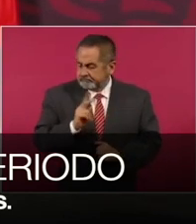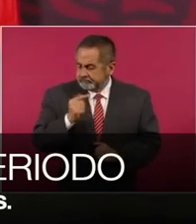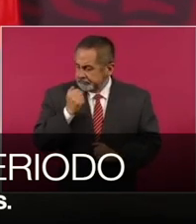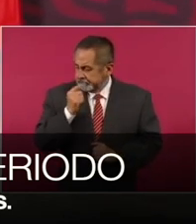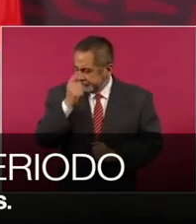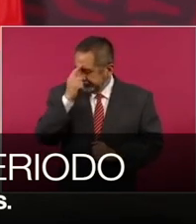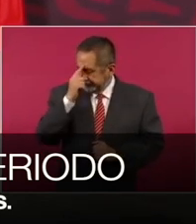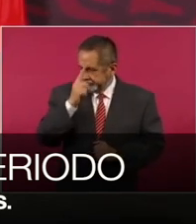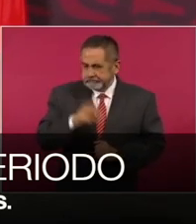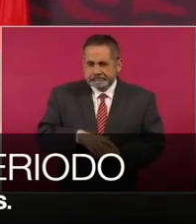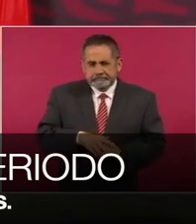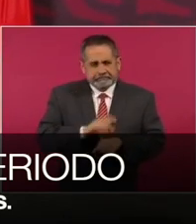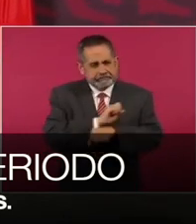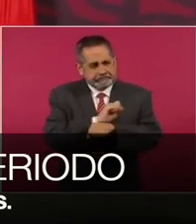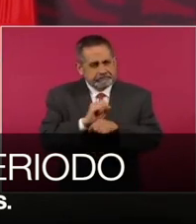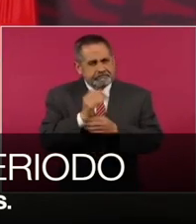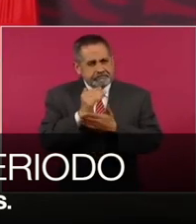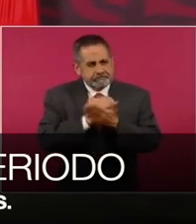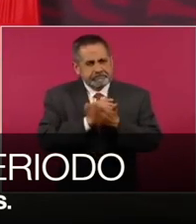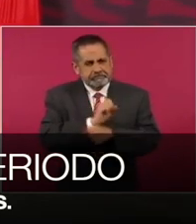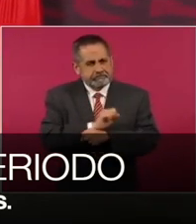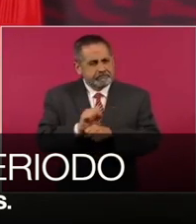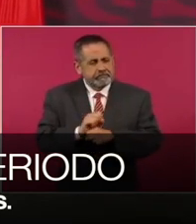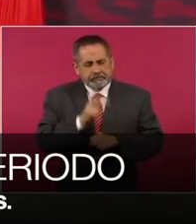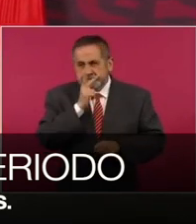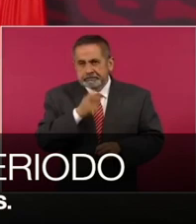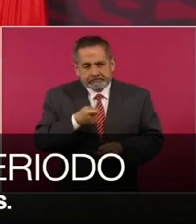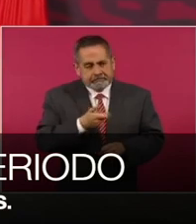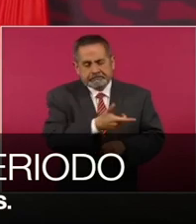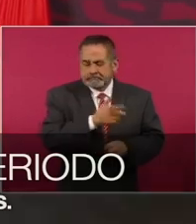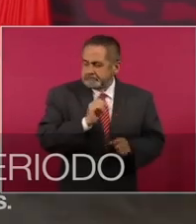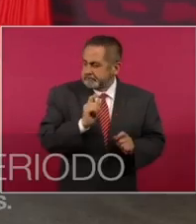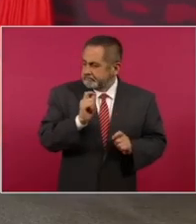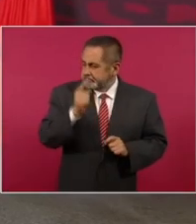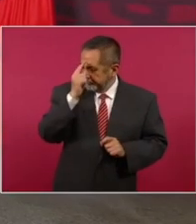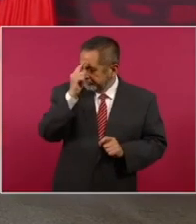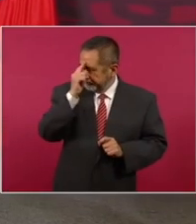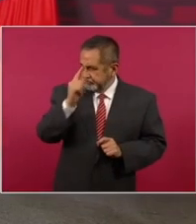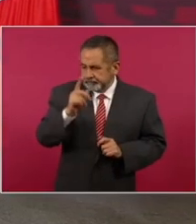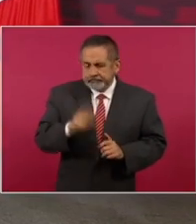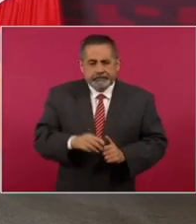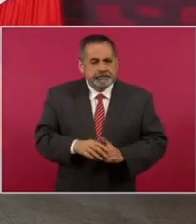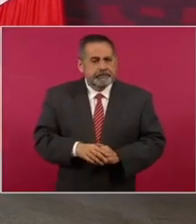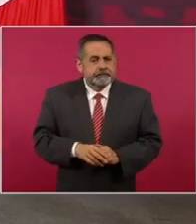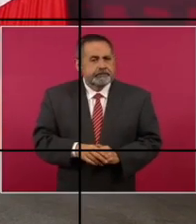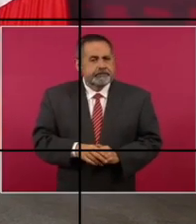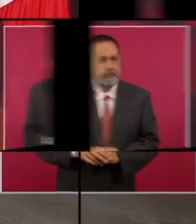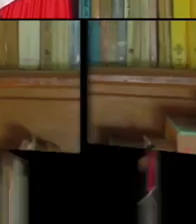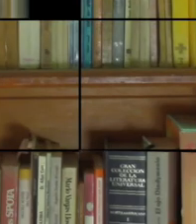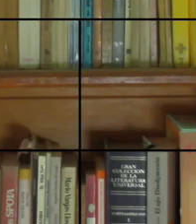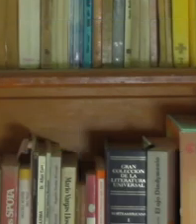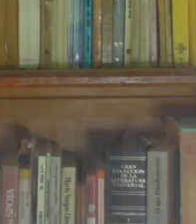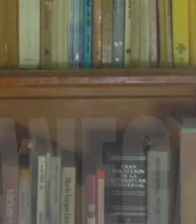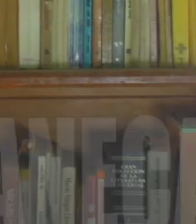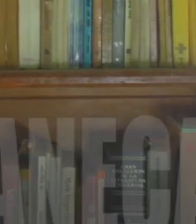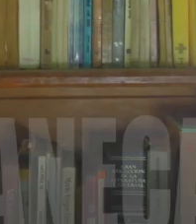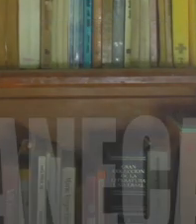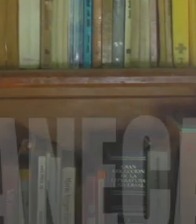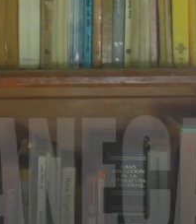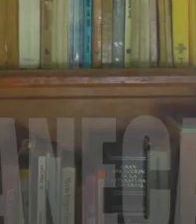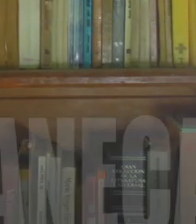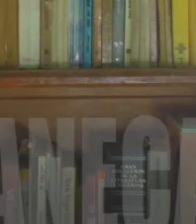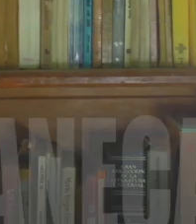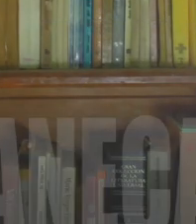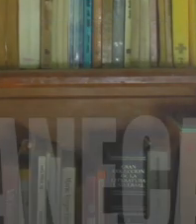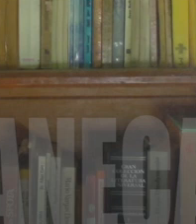por encima de las firmas públicas como la Comisión Federal de Electricidad y Petróleos Mexicanos.